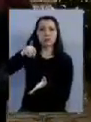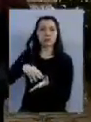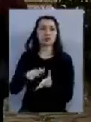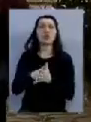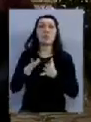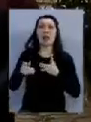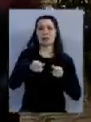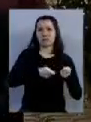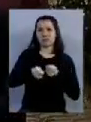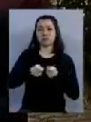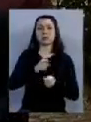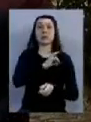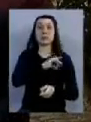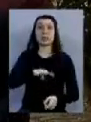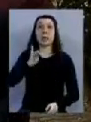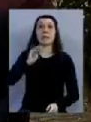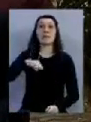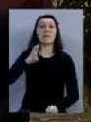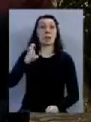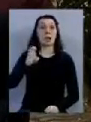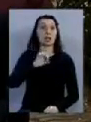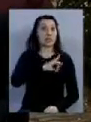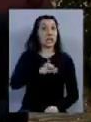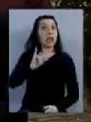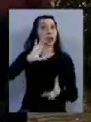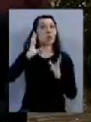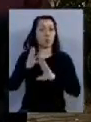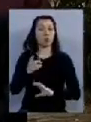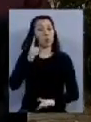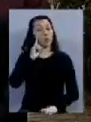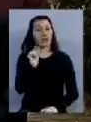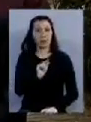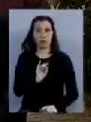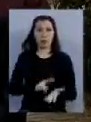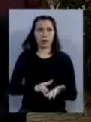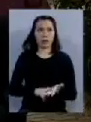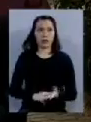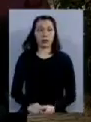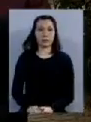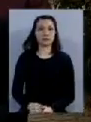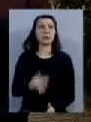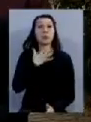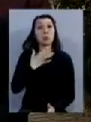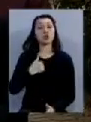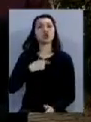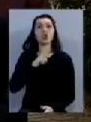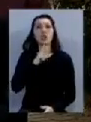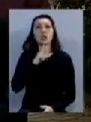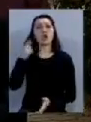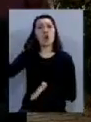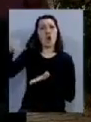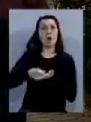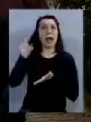de mimbre en Chile y también del mundo, aunque le parezca irrisorio. Increíble. Porque yo tengo clientes en